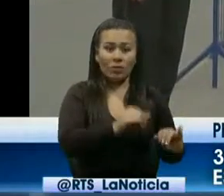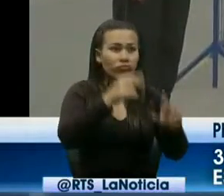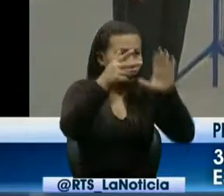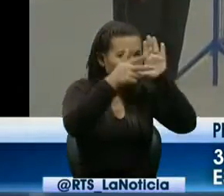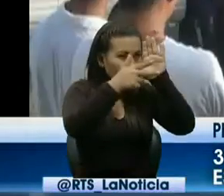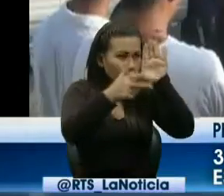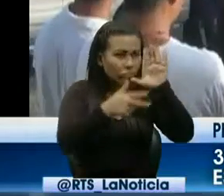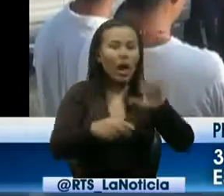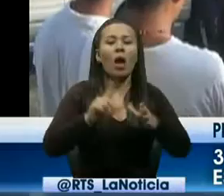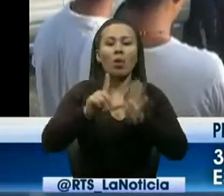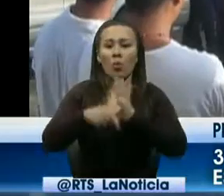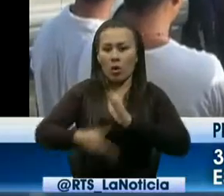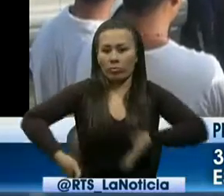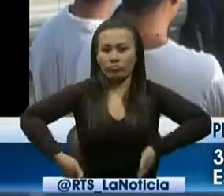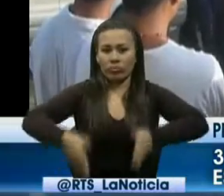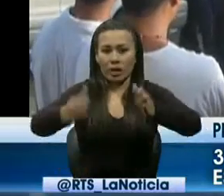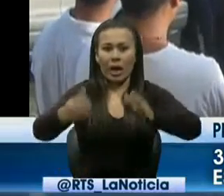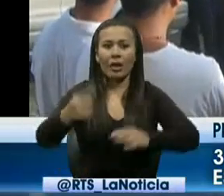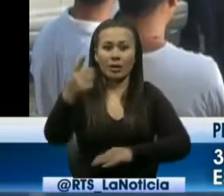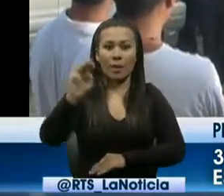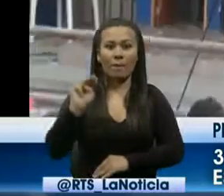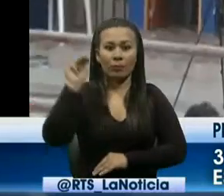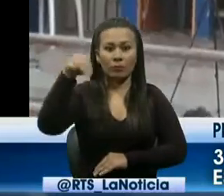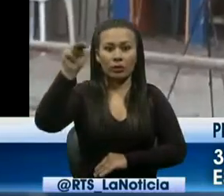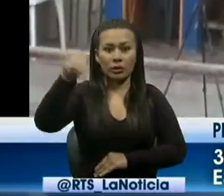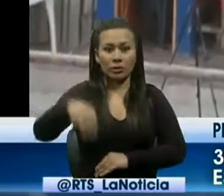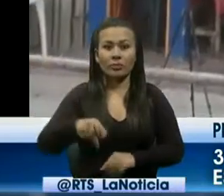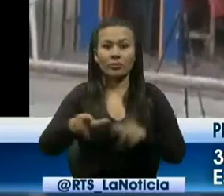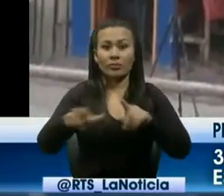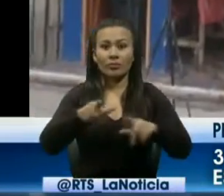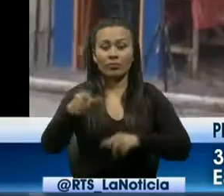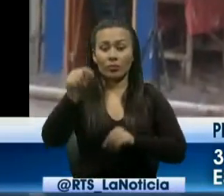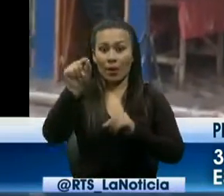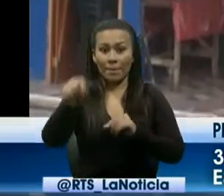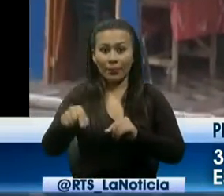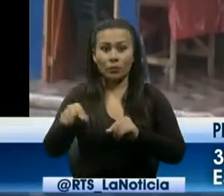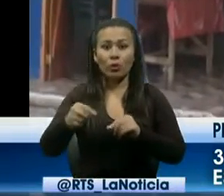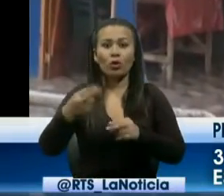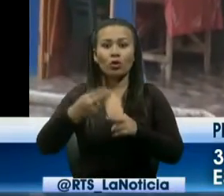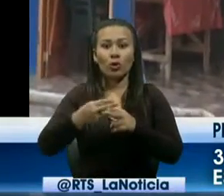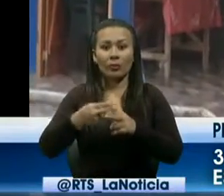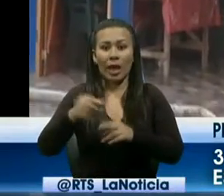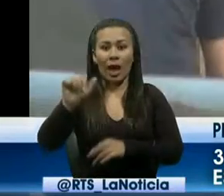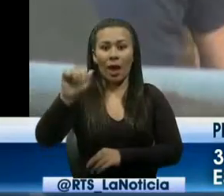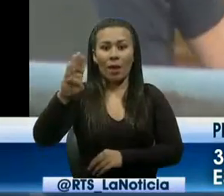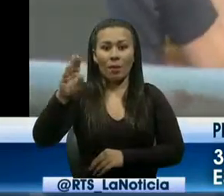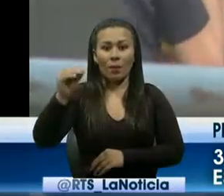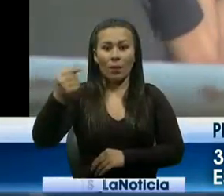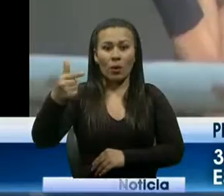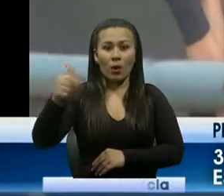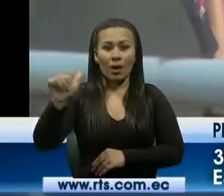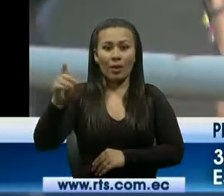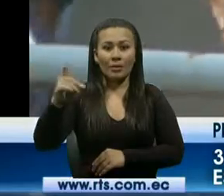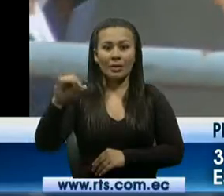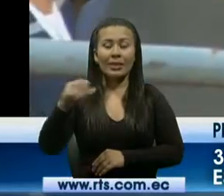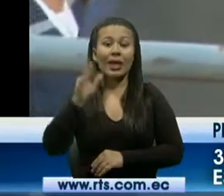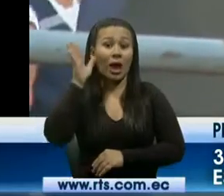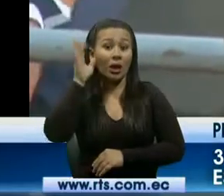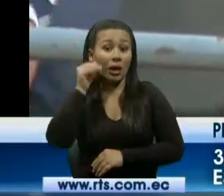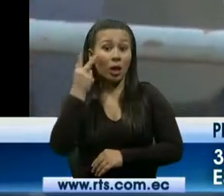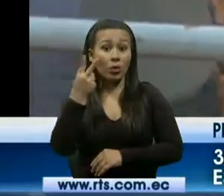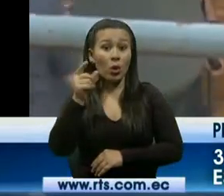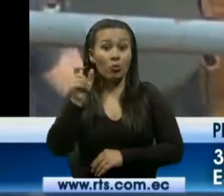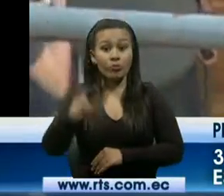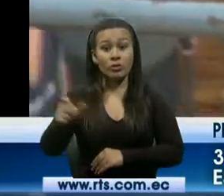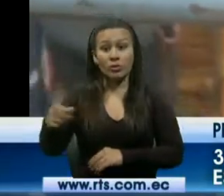diligencia continuó en la vía principal de este balneario, en el punto denominado La Abogadita, sitio donde se presumen las turistas